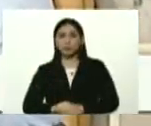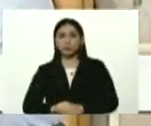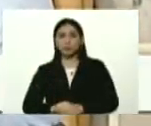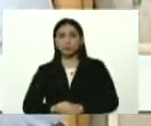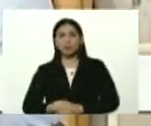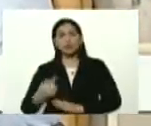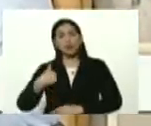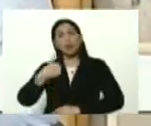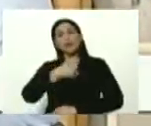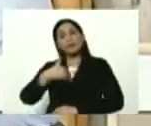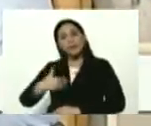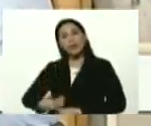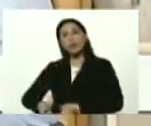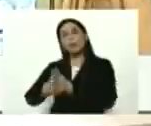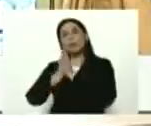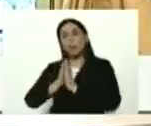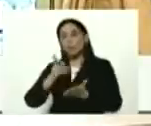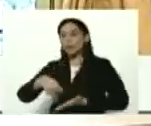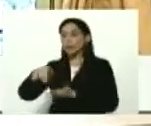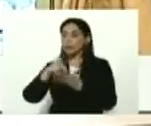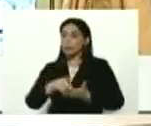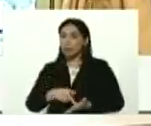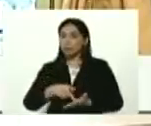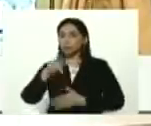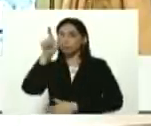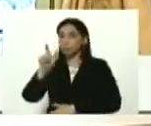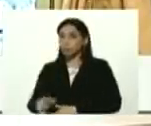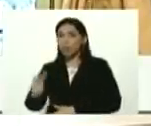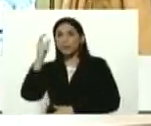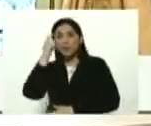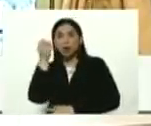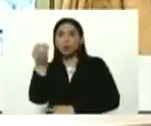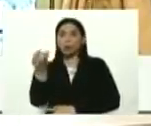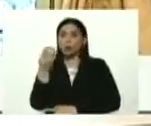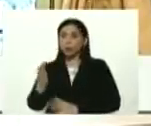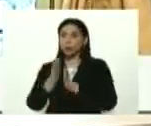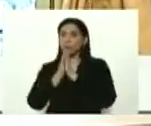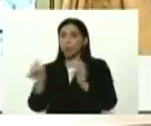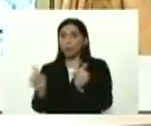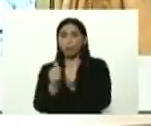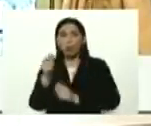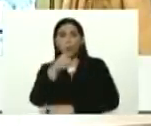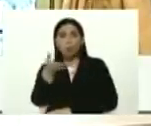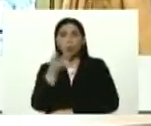yo quiero participar personalmente el día del Congreso con estas mujeres,